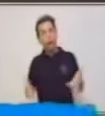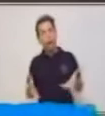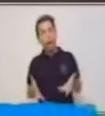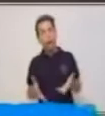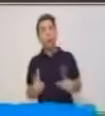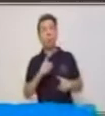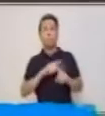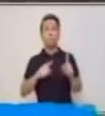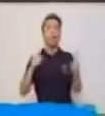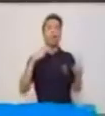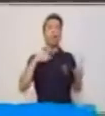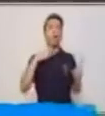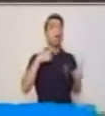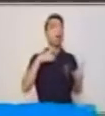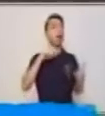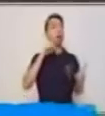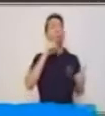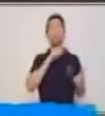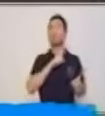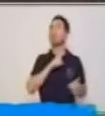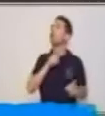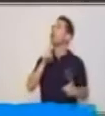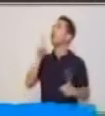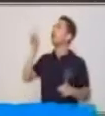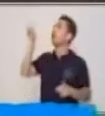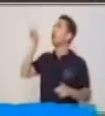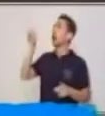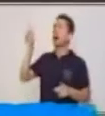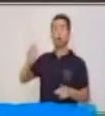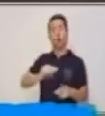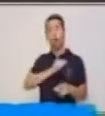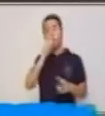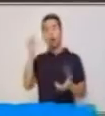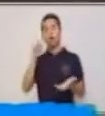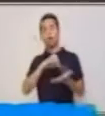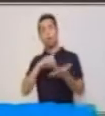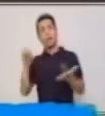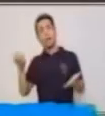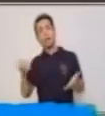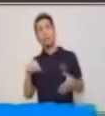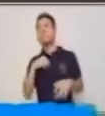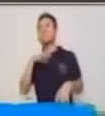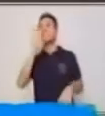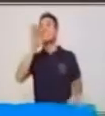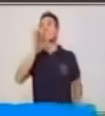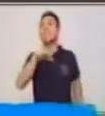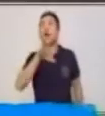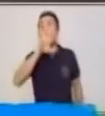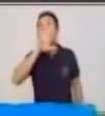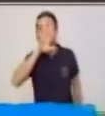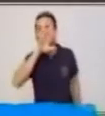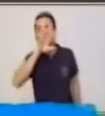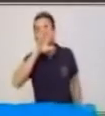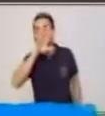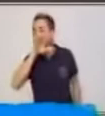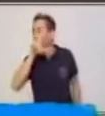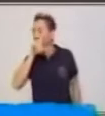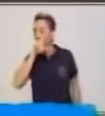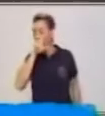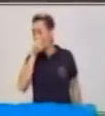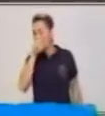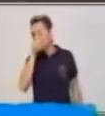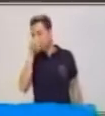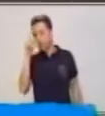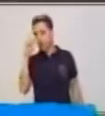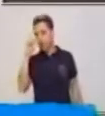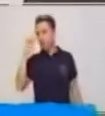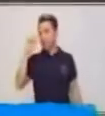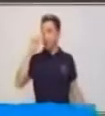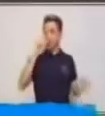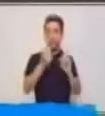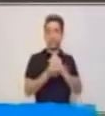probablemente cuando hablemos de coche, la persona va a pensar que estoy refiriéndome a un carro o a un automóvil.